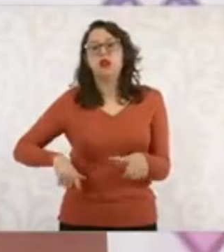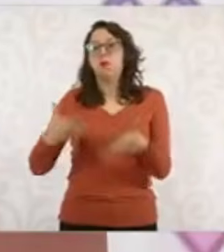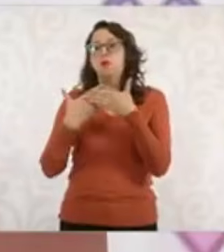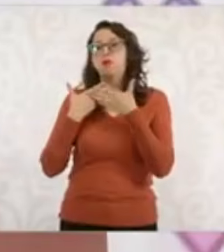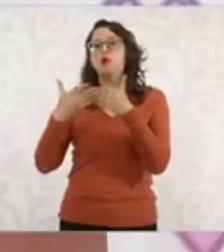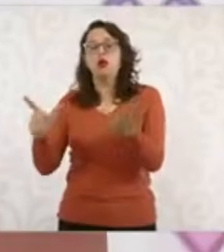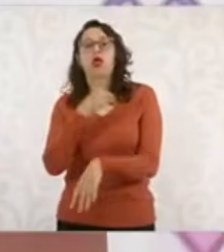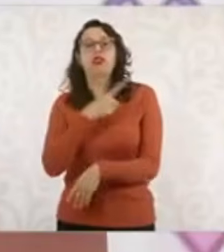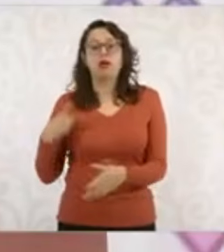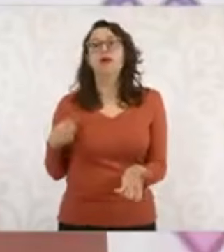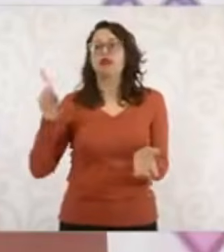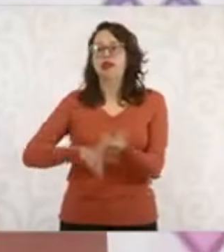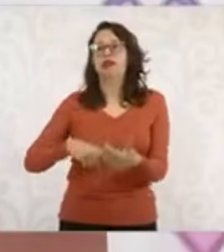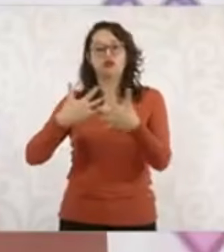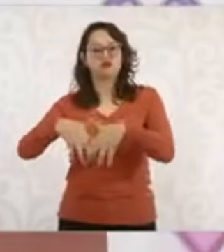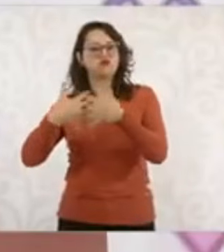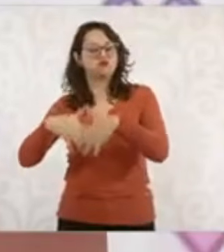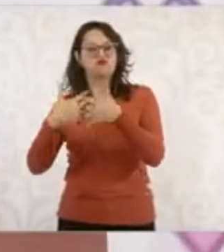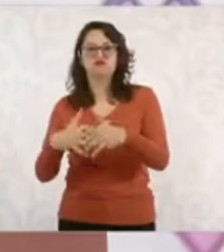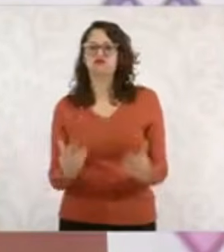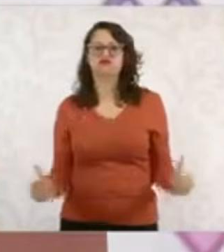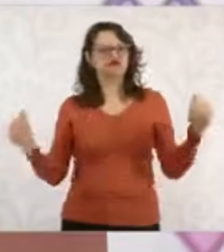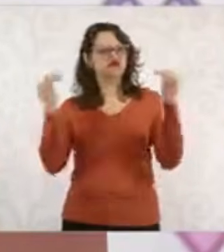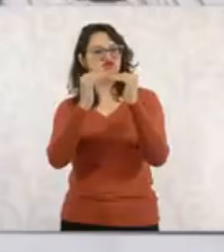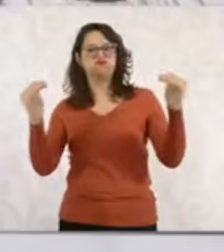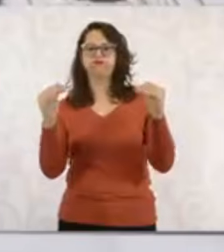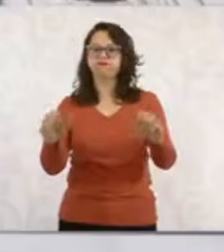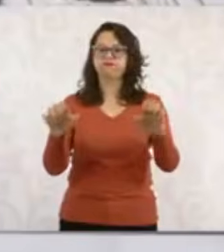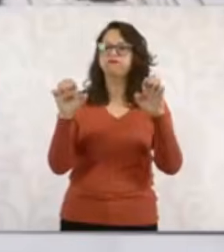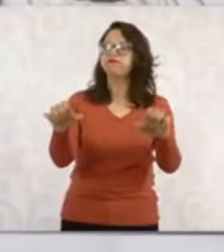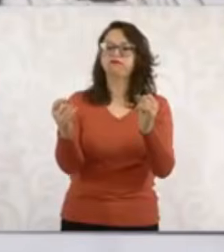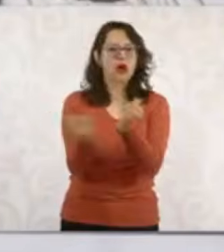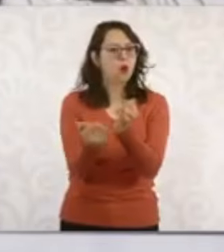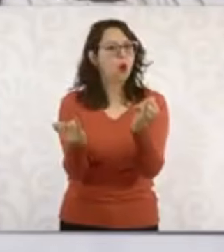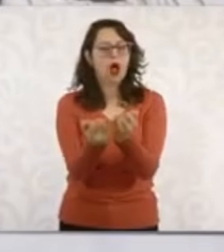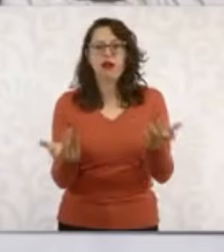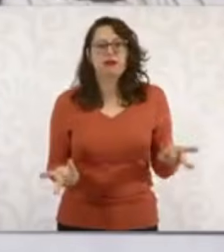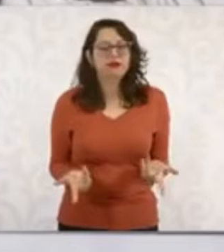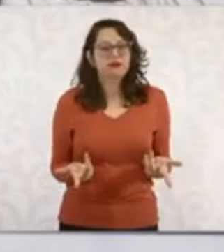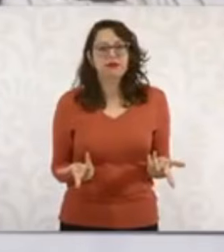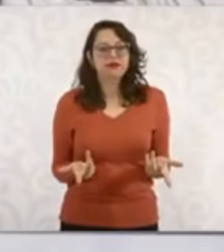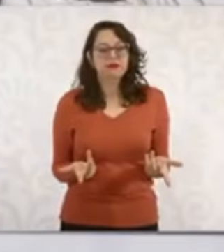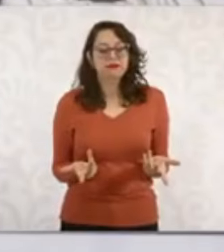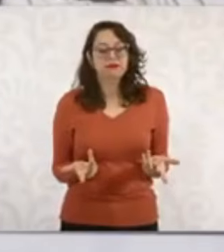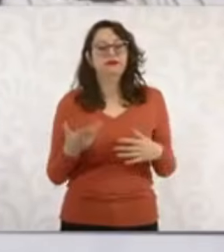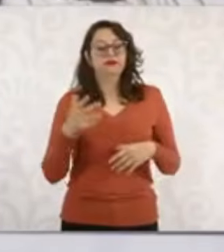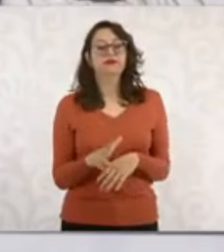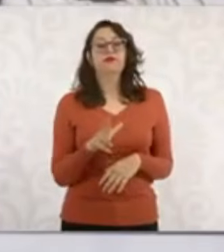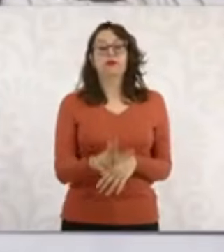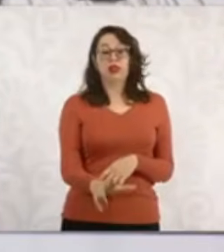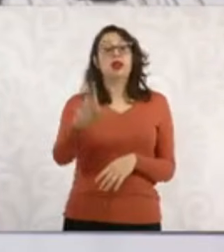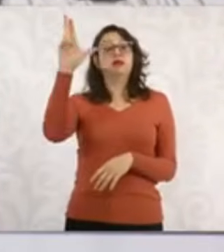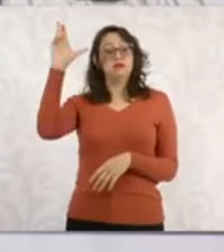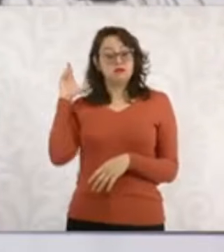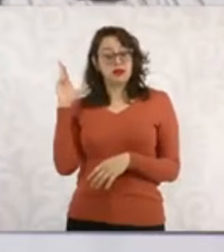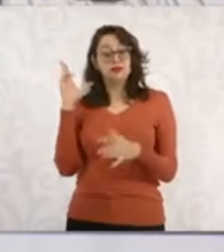estén en el mejor nivel. El otro día platicábamos, el martes pasado, que en